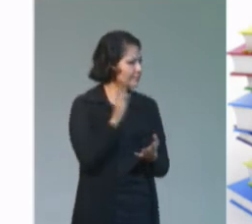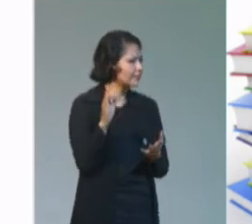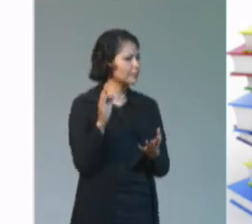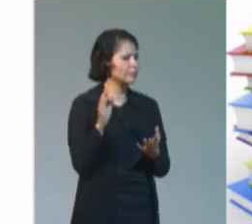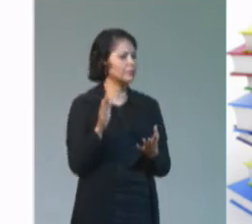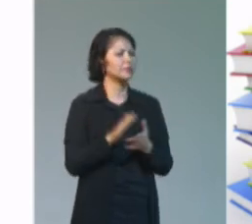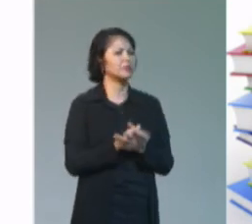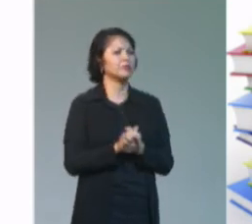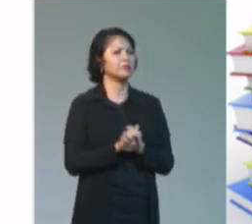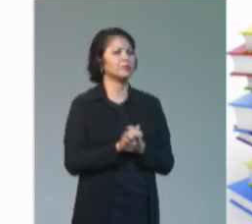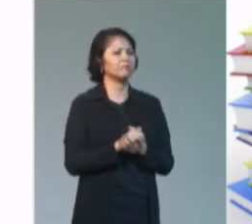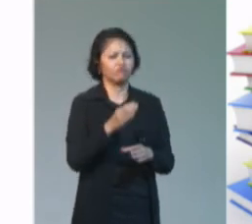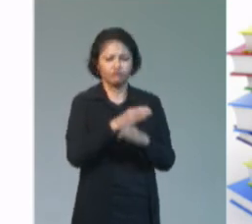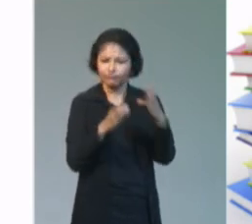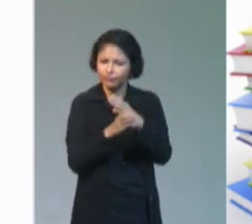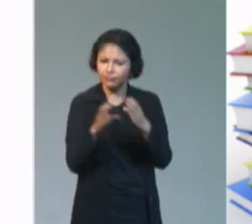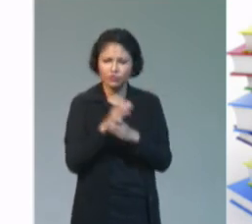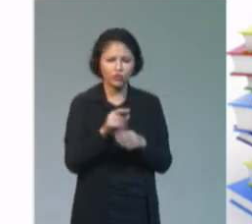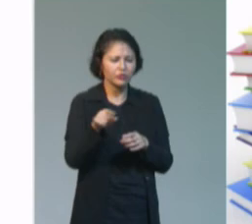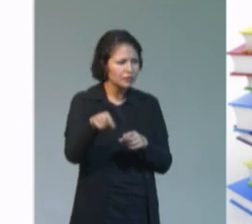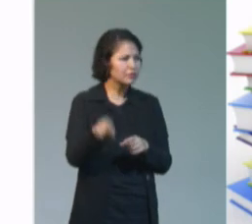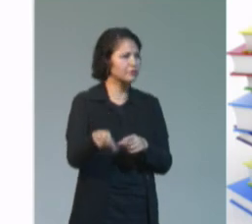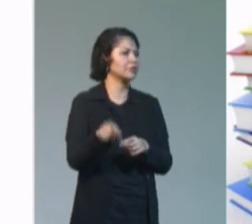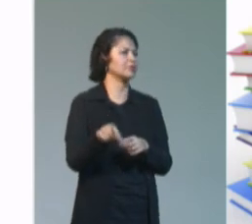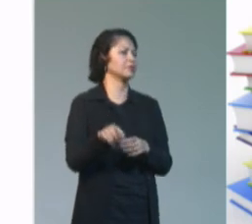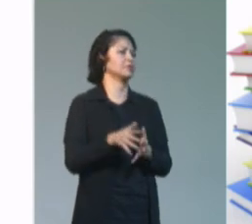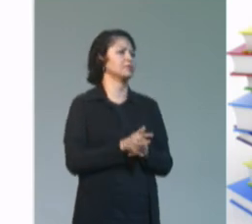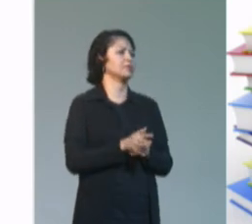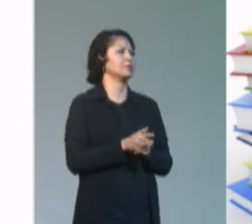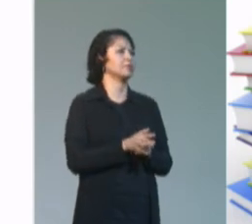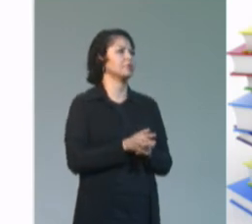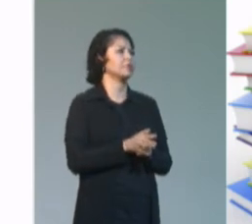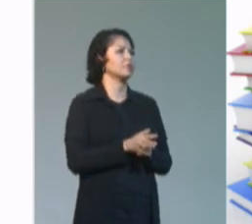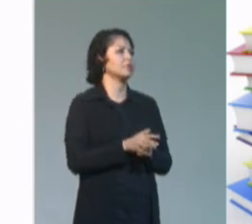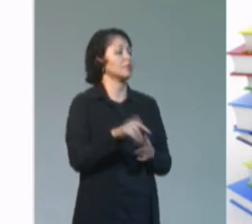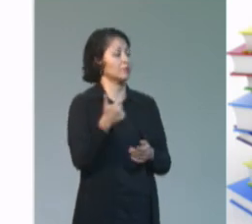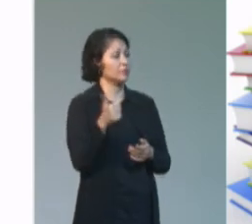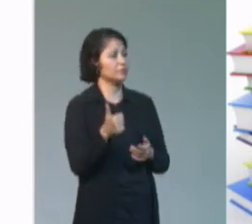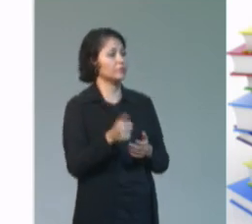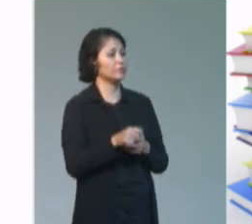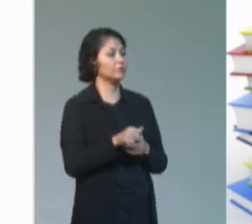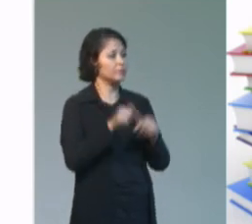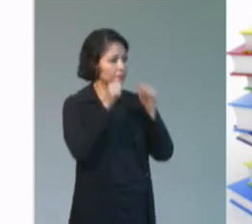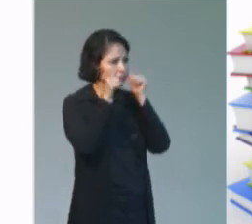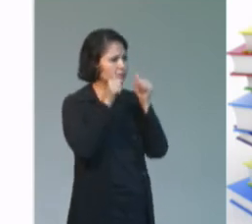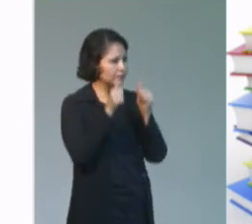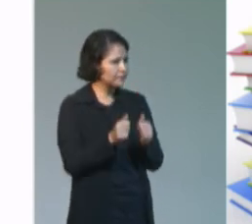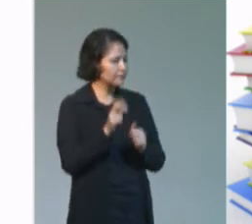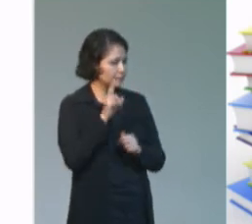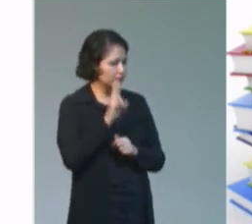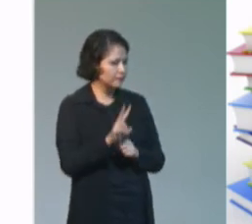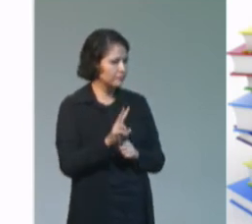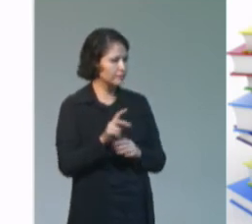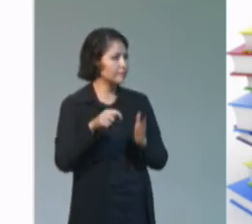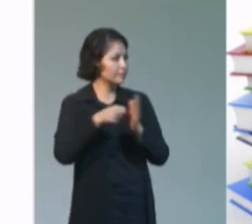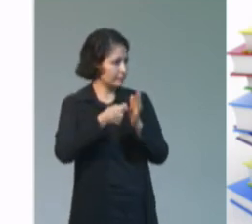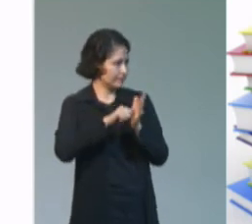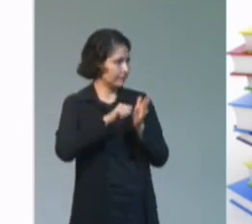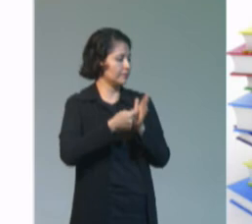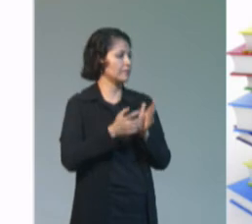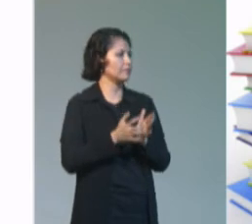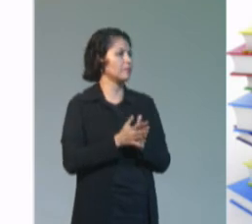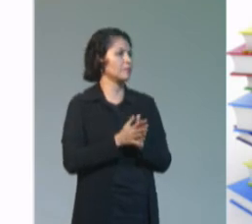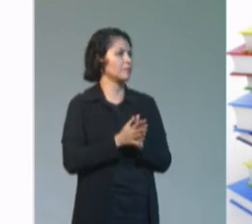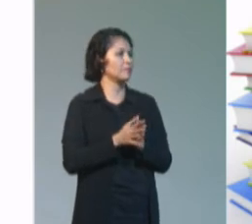consumidor de objetos de aprendizaje y también donde nos hemos dado cuenta que la tecnología no sólo hace en mente sirve para